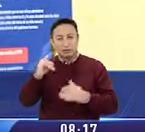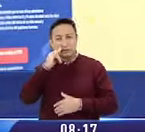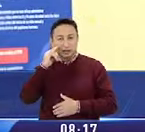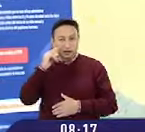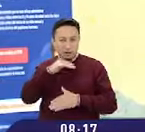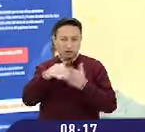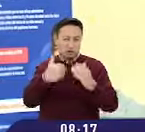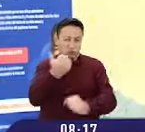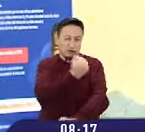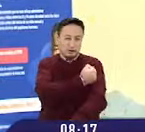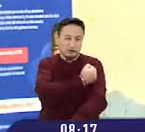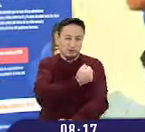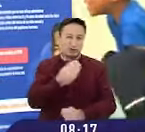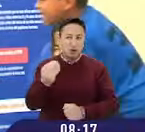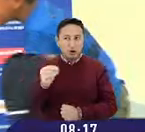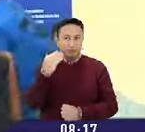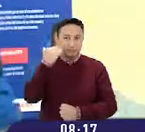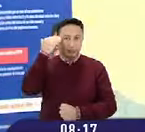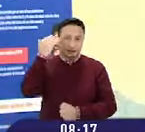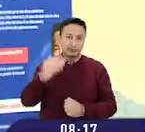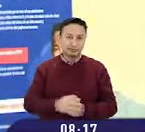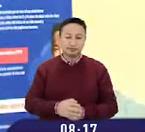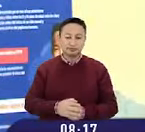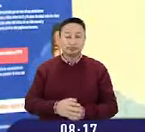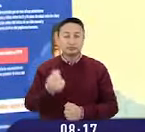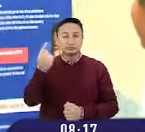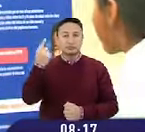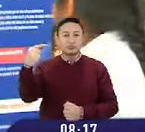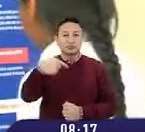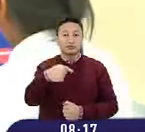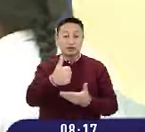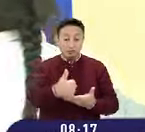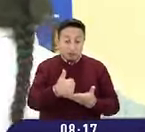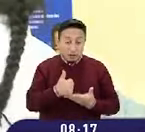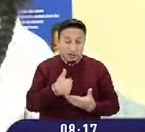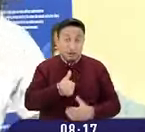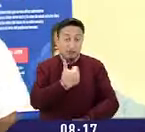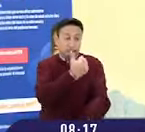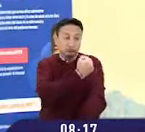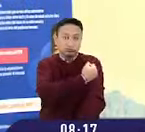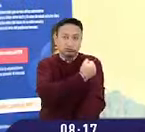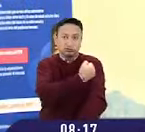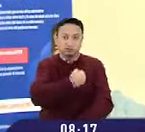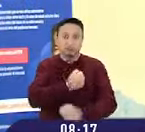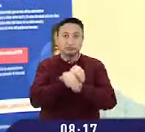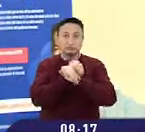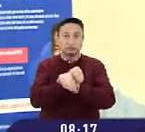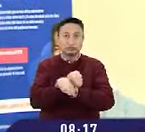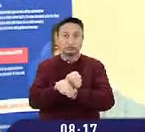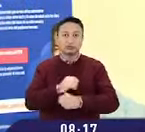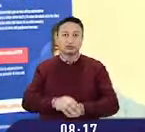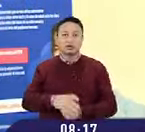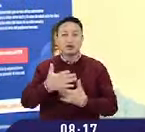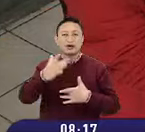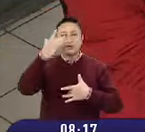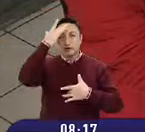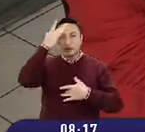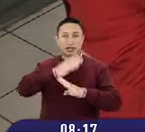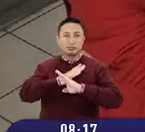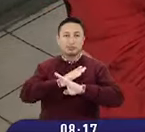también en los adolescentes. Entonces, sí, entender que las vacunas salvan vidas y protegen contra